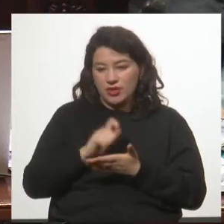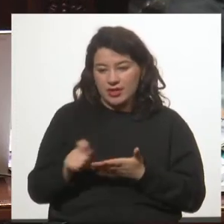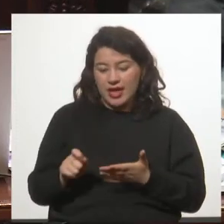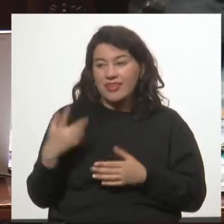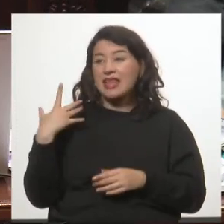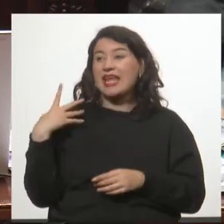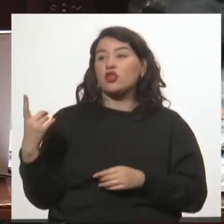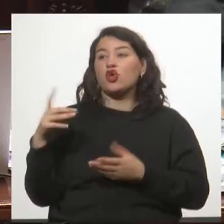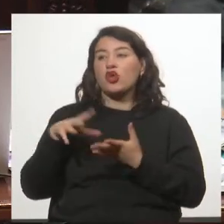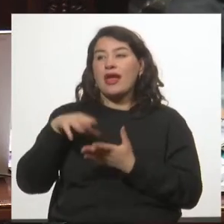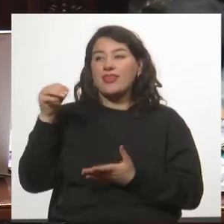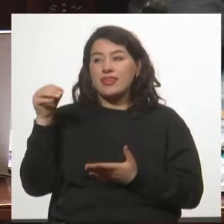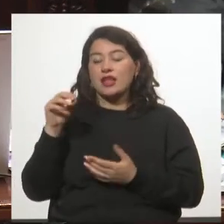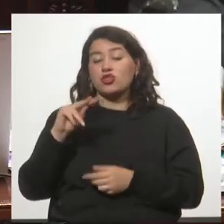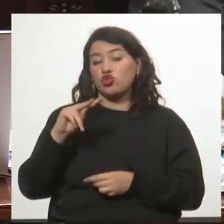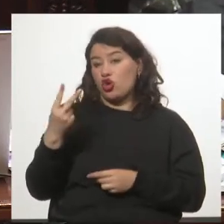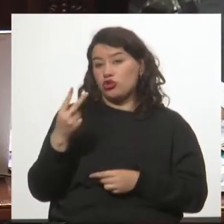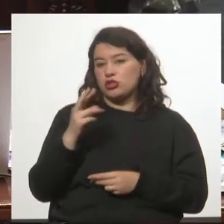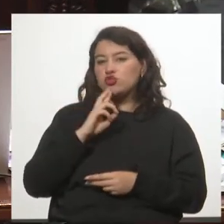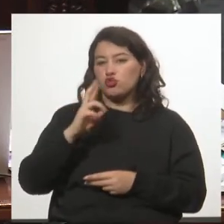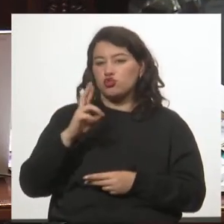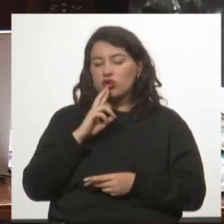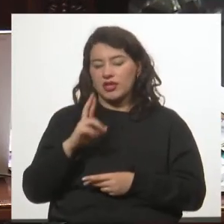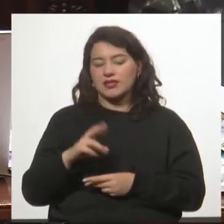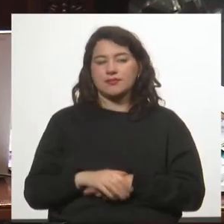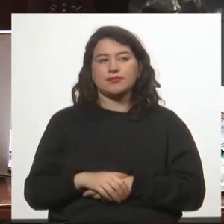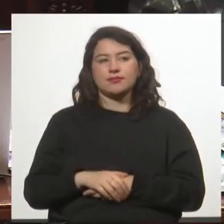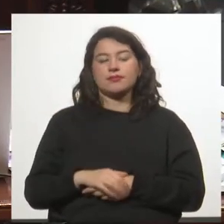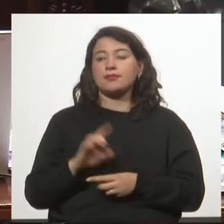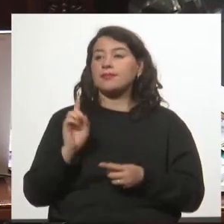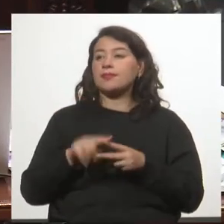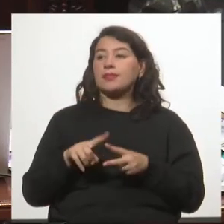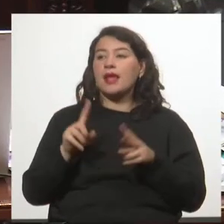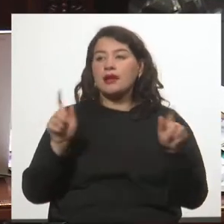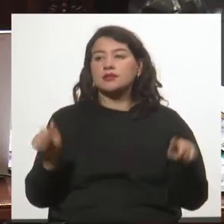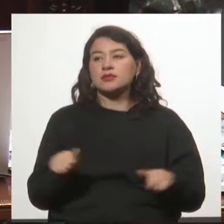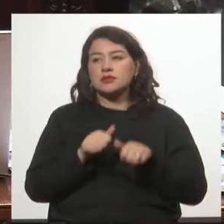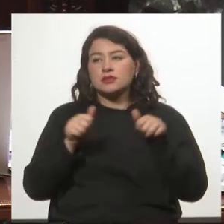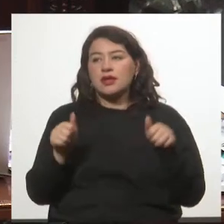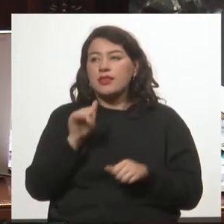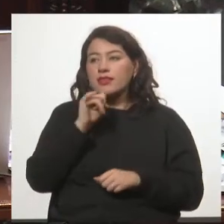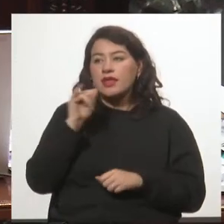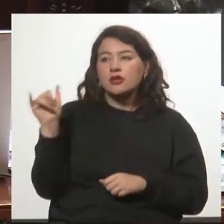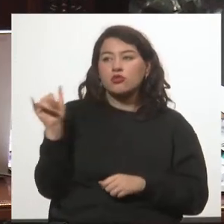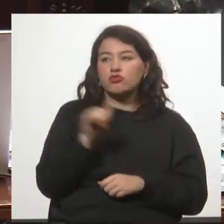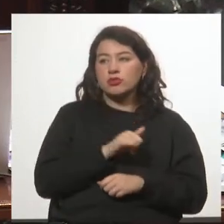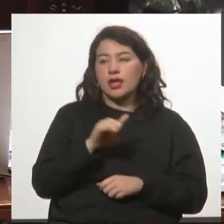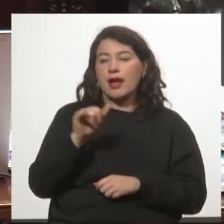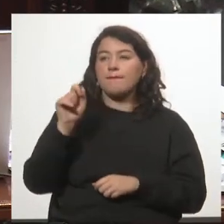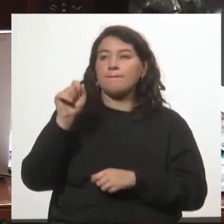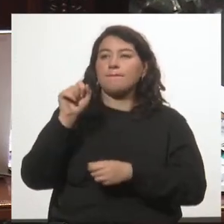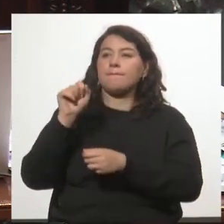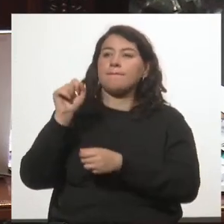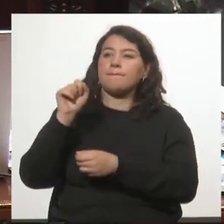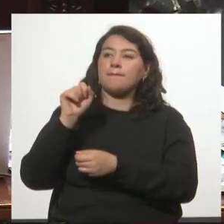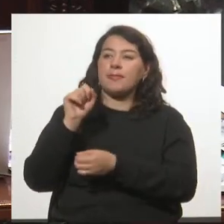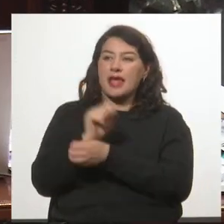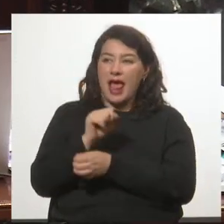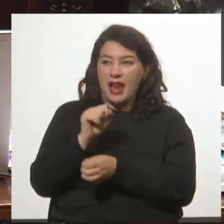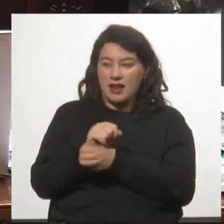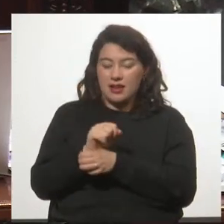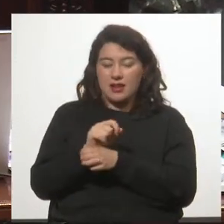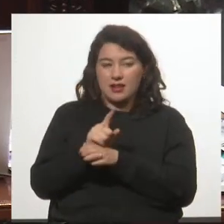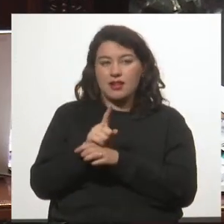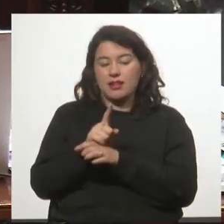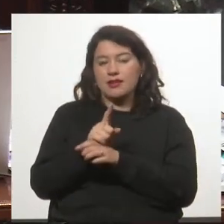resolvió doblemente realizar la denuncia penal correspondiente y remitir las actuaciones en